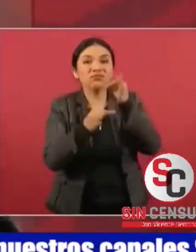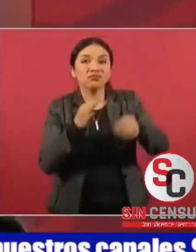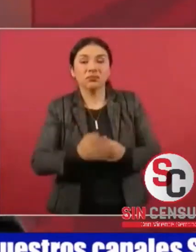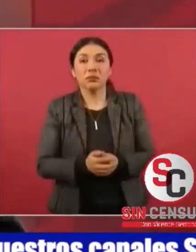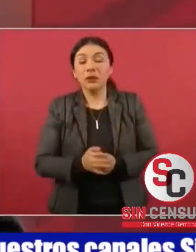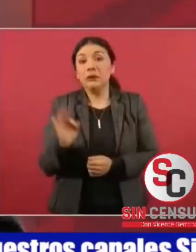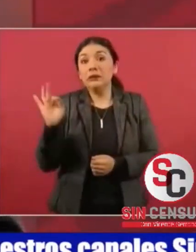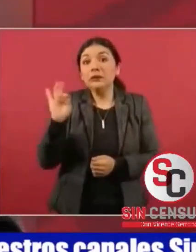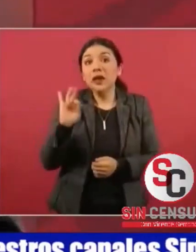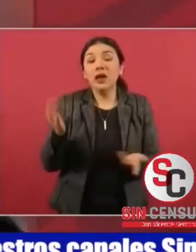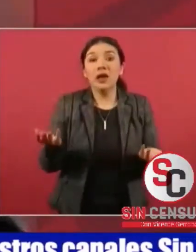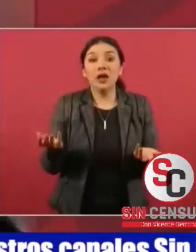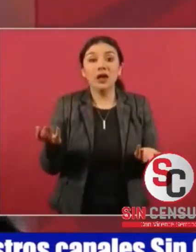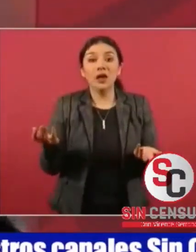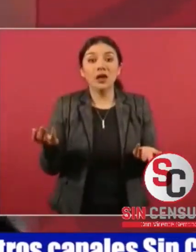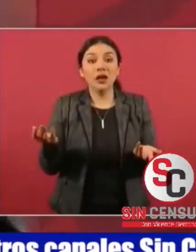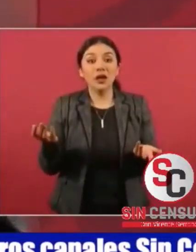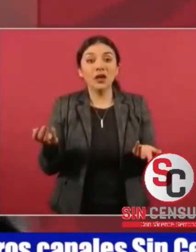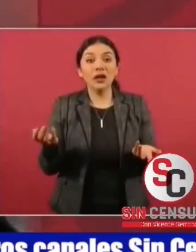Si no hay